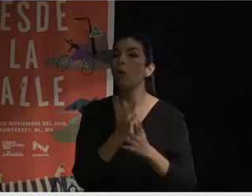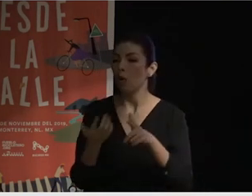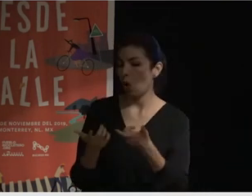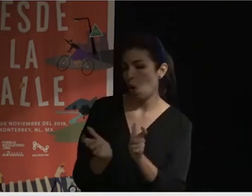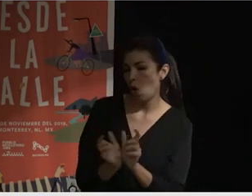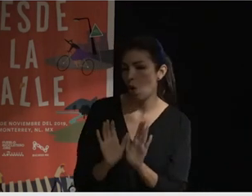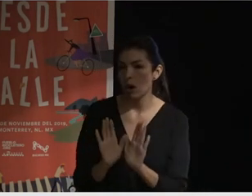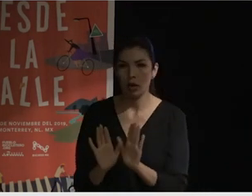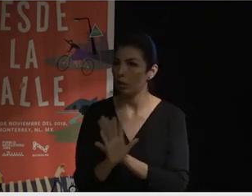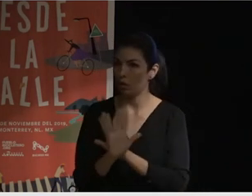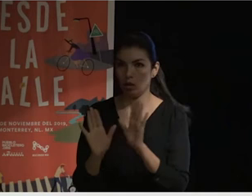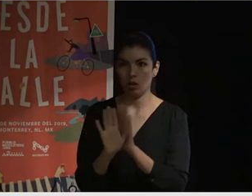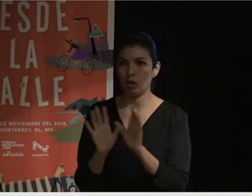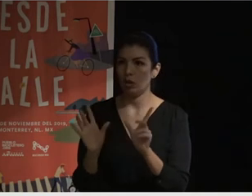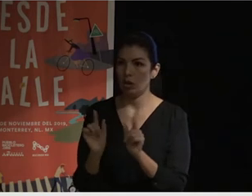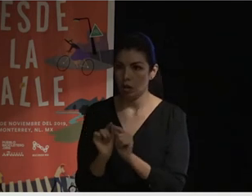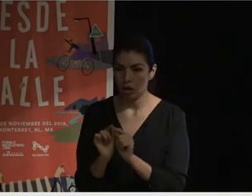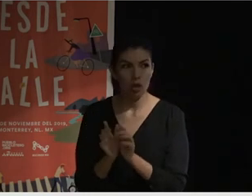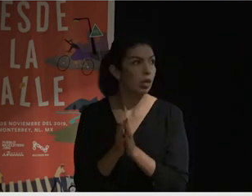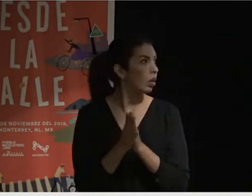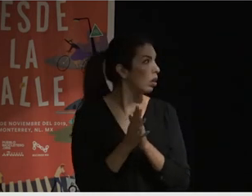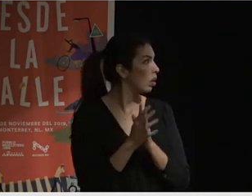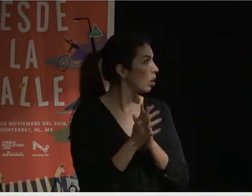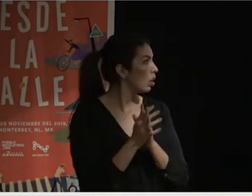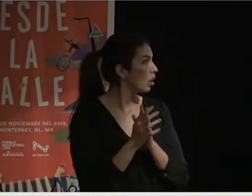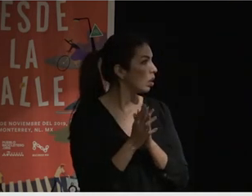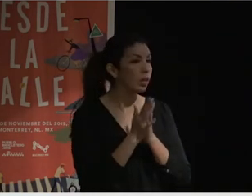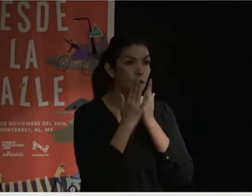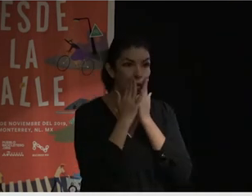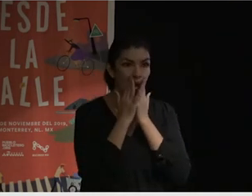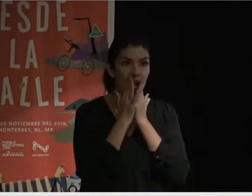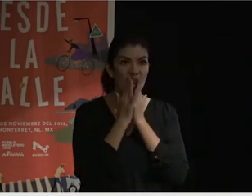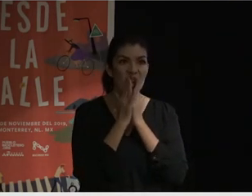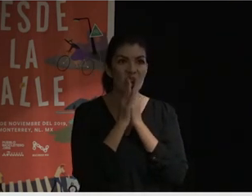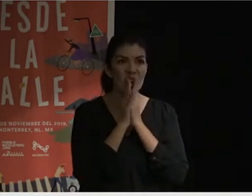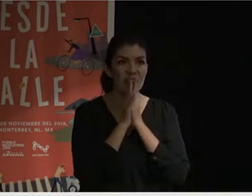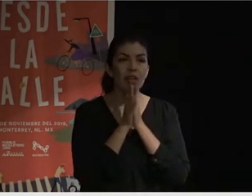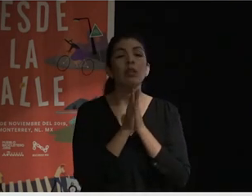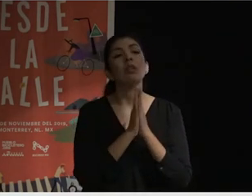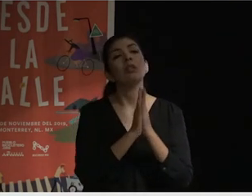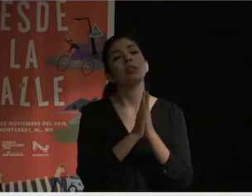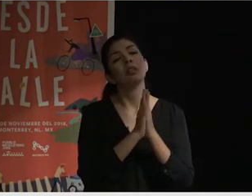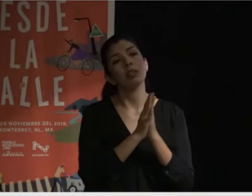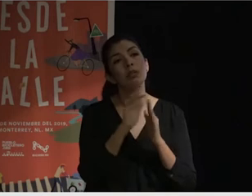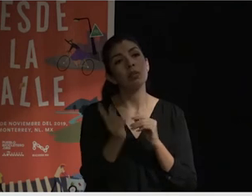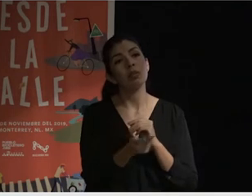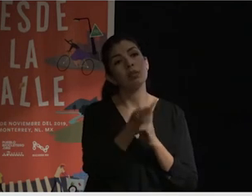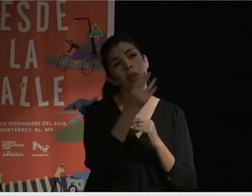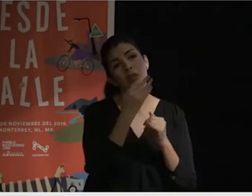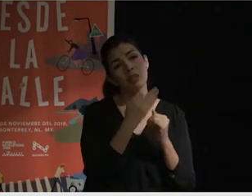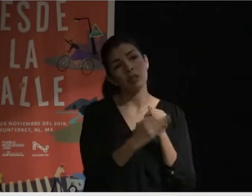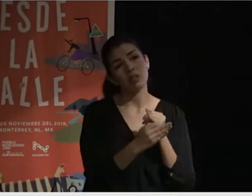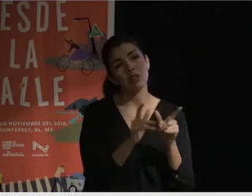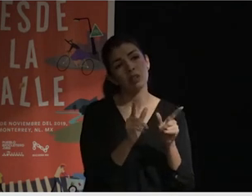¿Quieres que juntemos con la otra pregunta? Pues yo ahorita nomás cerramos con la última pregunta, que sea corta, muy concreta, porque ya necesitamos